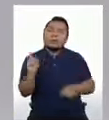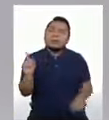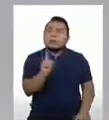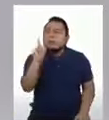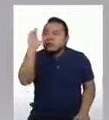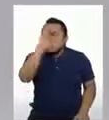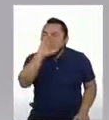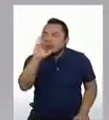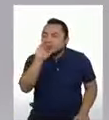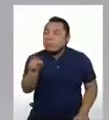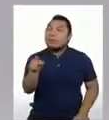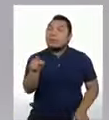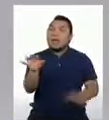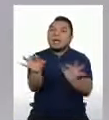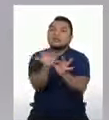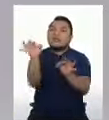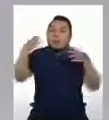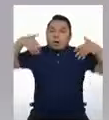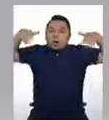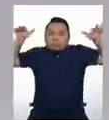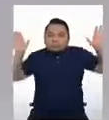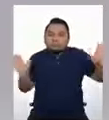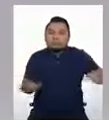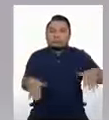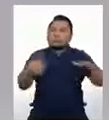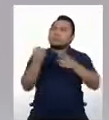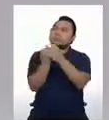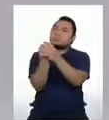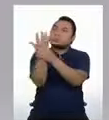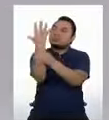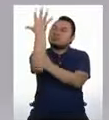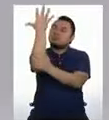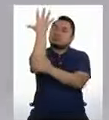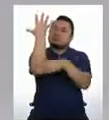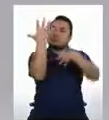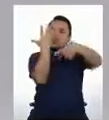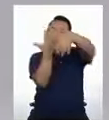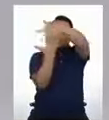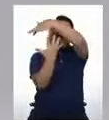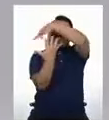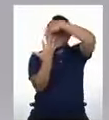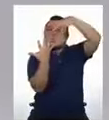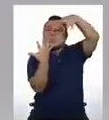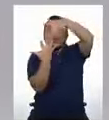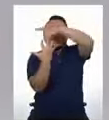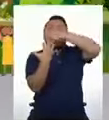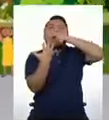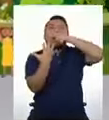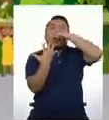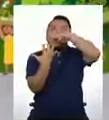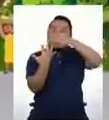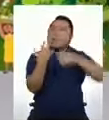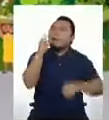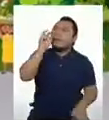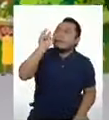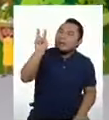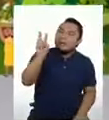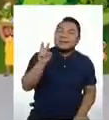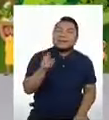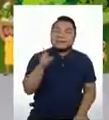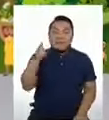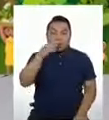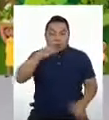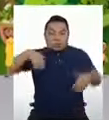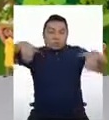del bosque que lo ayudó y le mostró un árbol grande que tenía en un acuario en lo alto de su copa. El